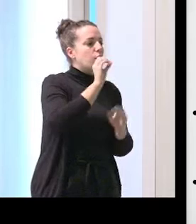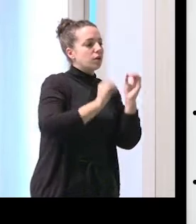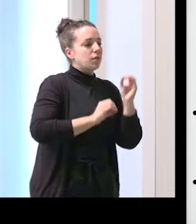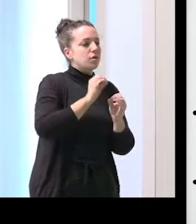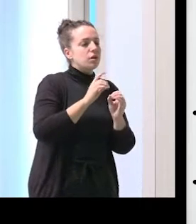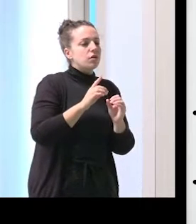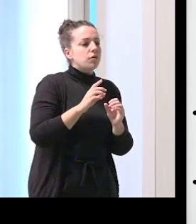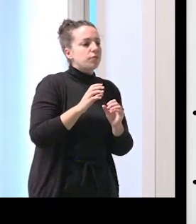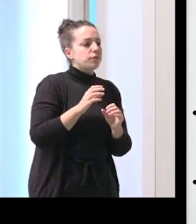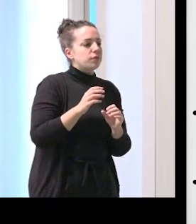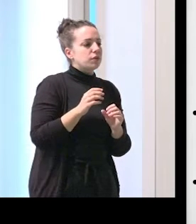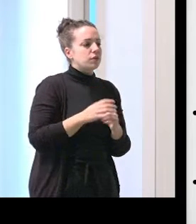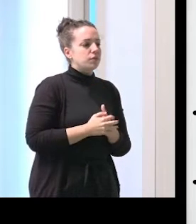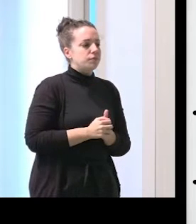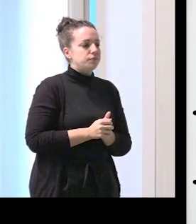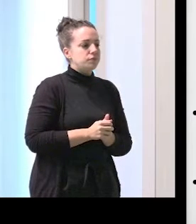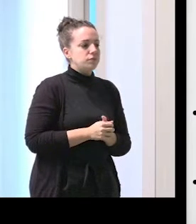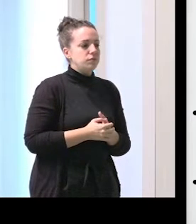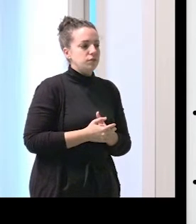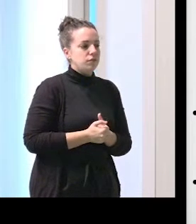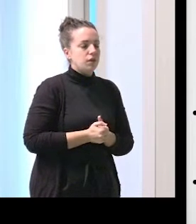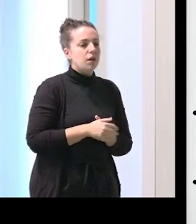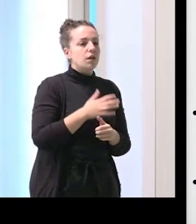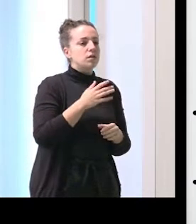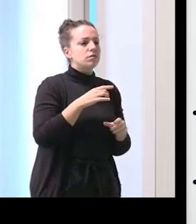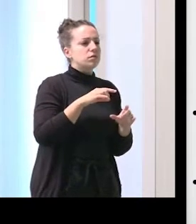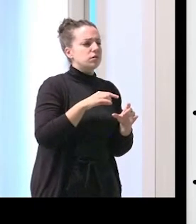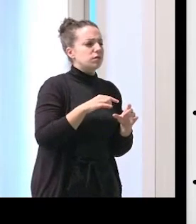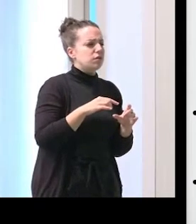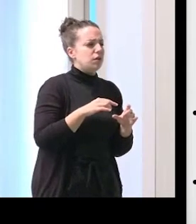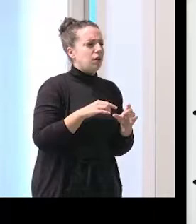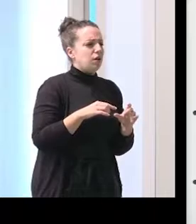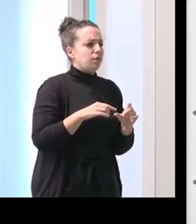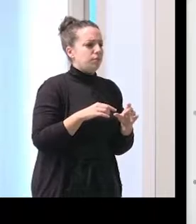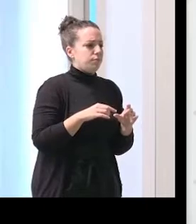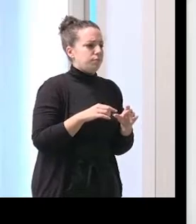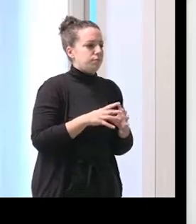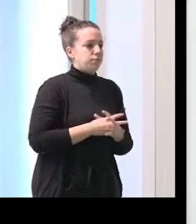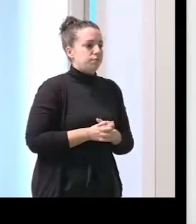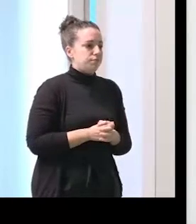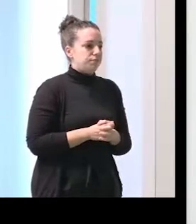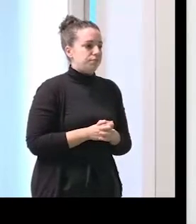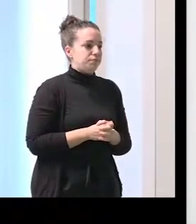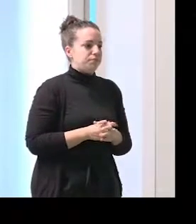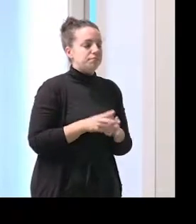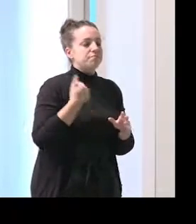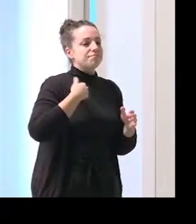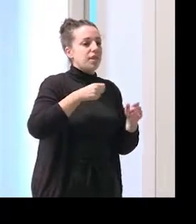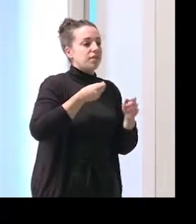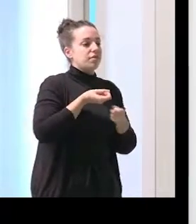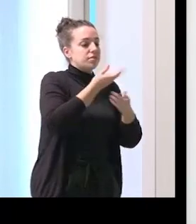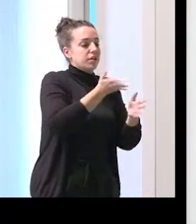fluctuar o a perder. Y la citomegalovirus evolucionan frecuentemente a perder la visión. Bueno, hemos visto el